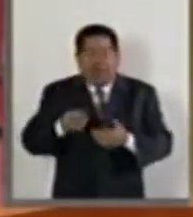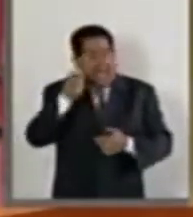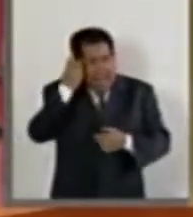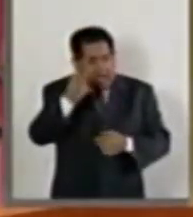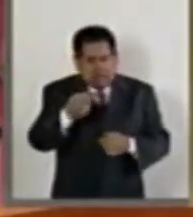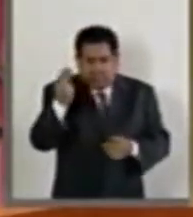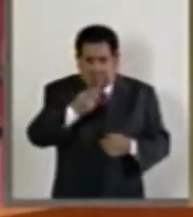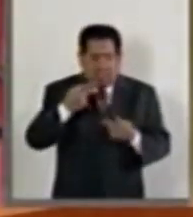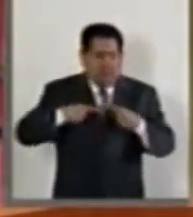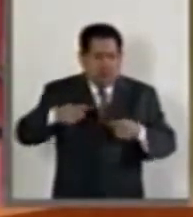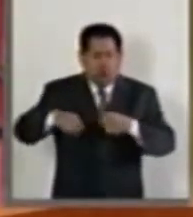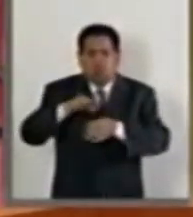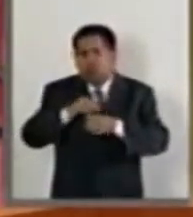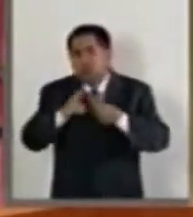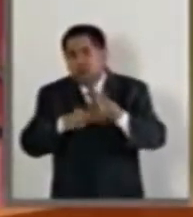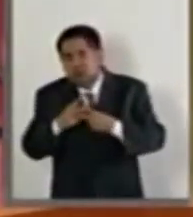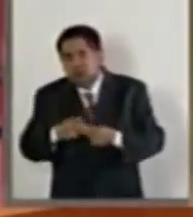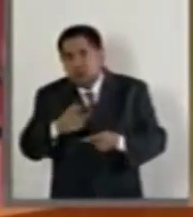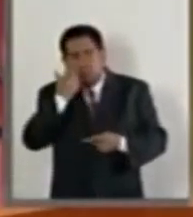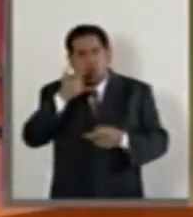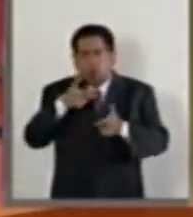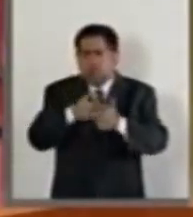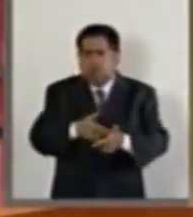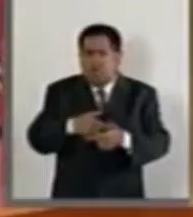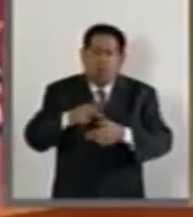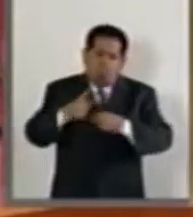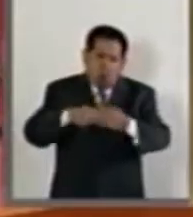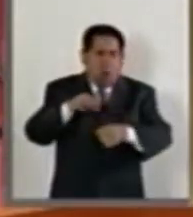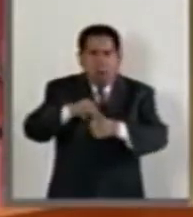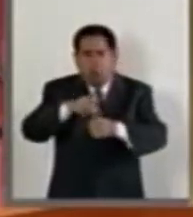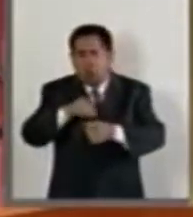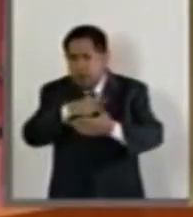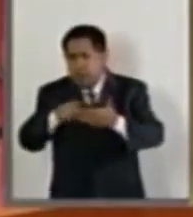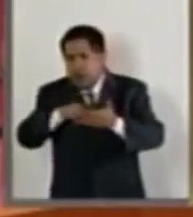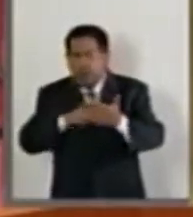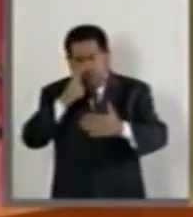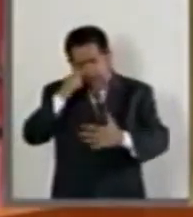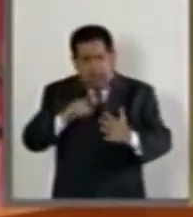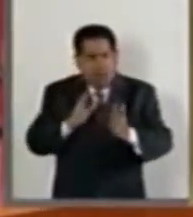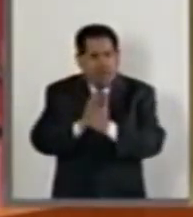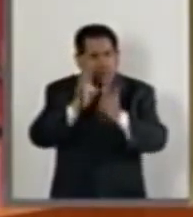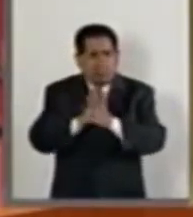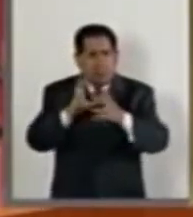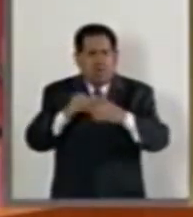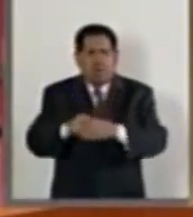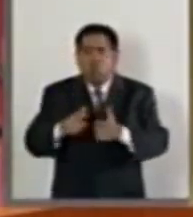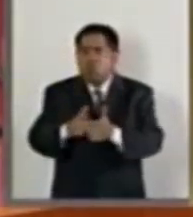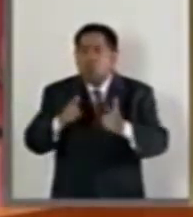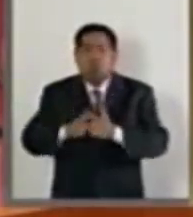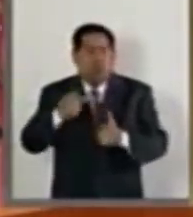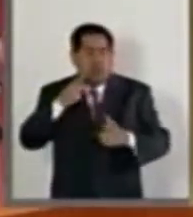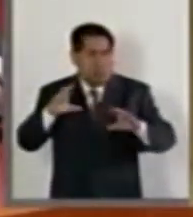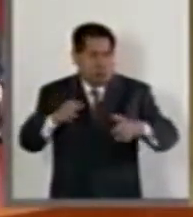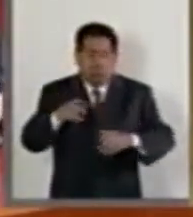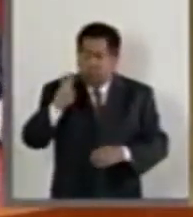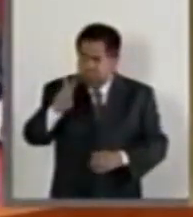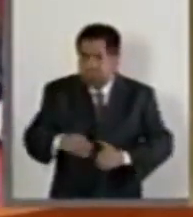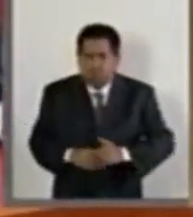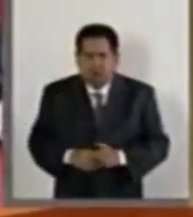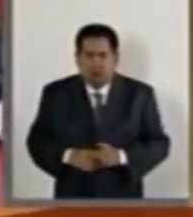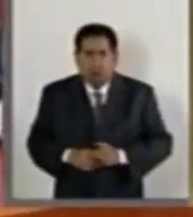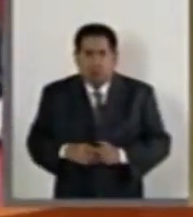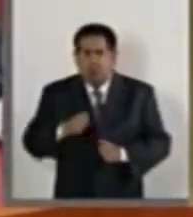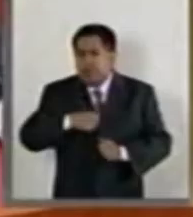necesitan los electores si queremos que sigan saliendo a votar, que participen en los procesos político-electorales del país. Y lo